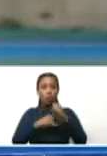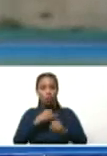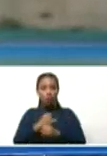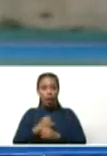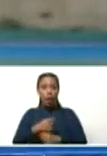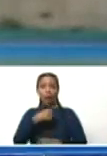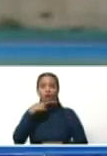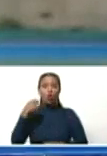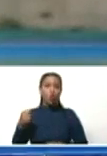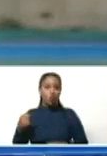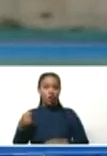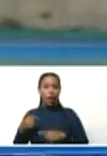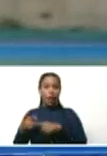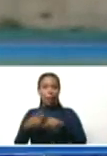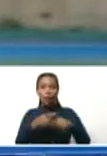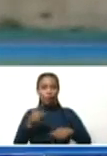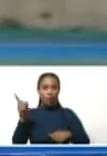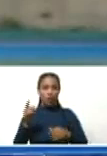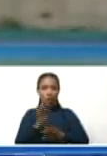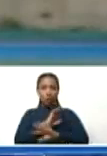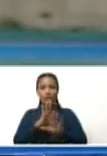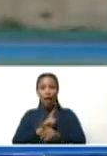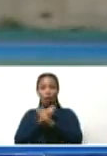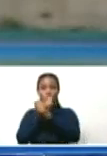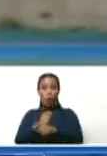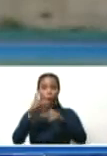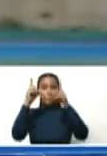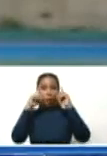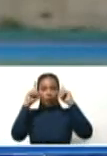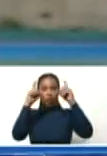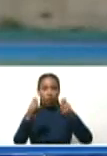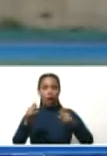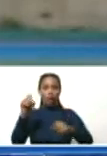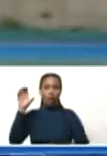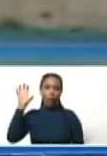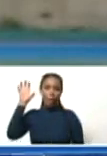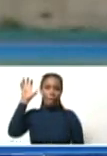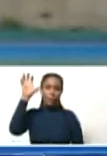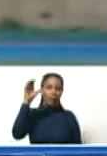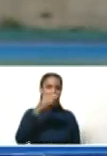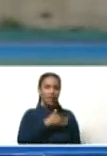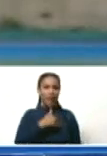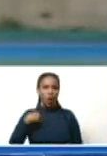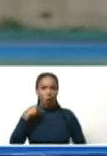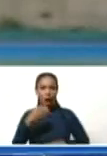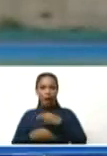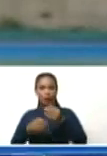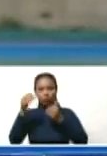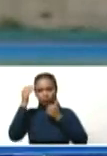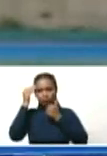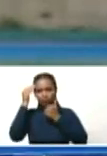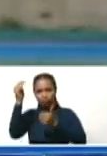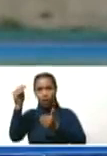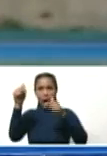pasada regresaron ya graduados como profesionales de la patria. Quiero darle un saludo. Aquí